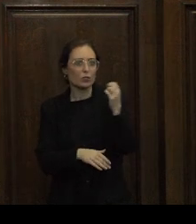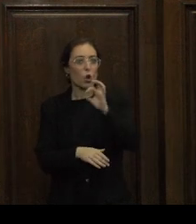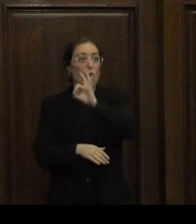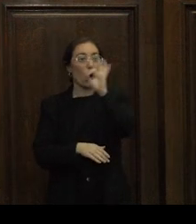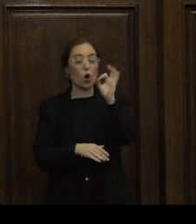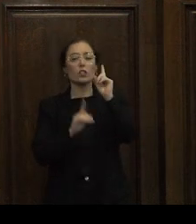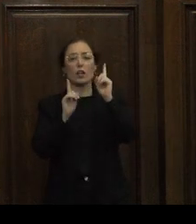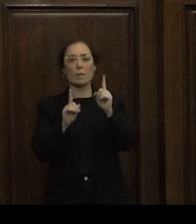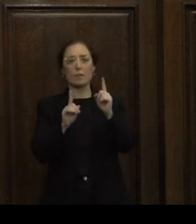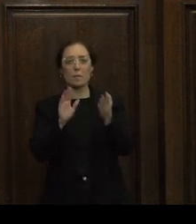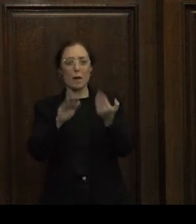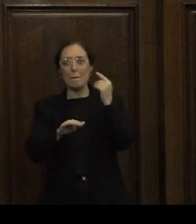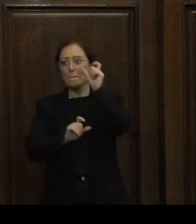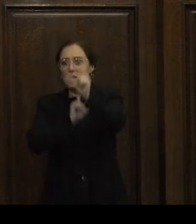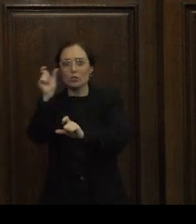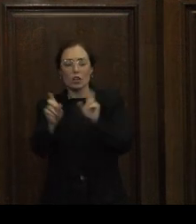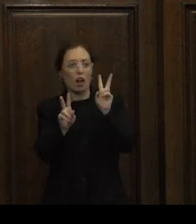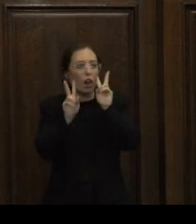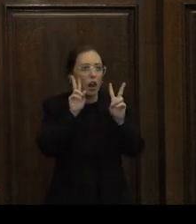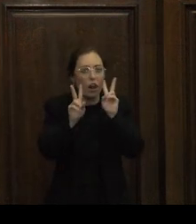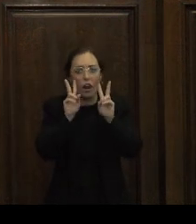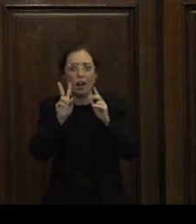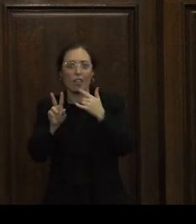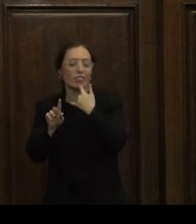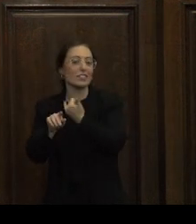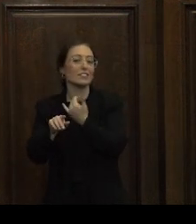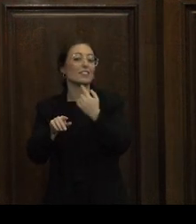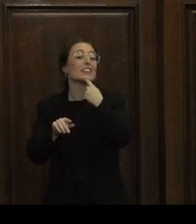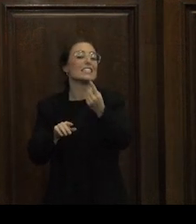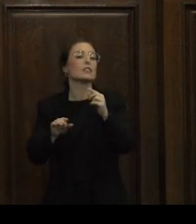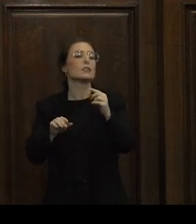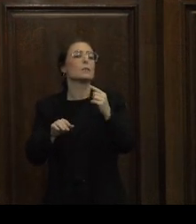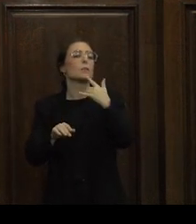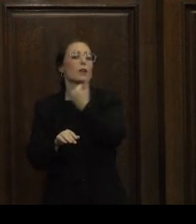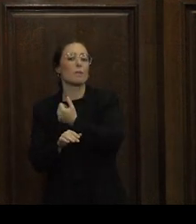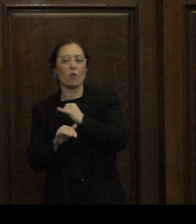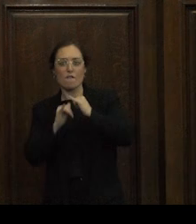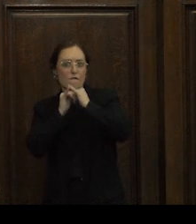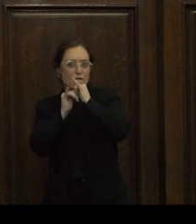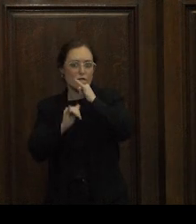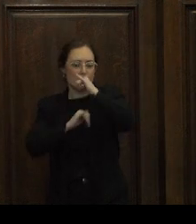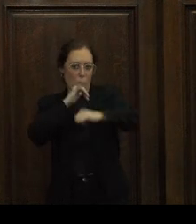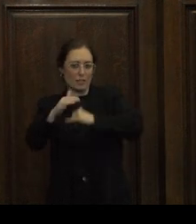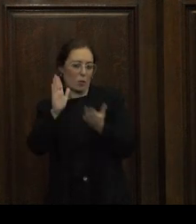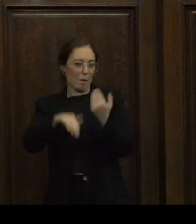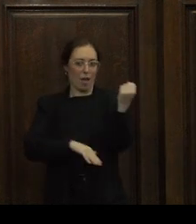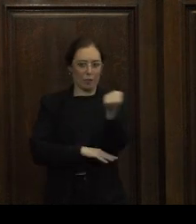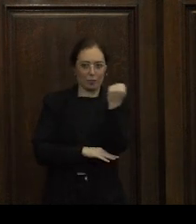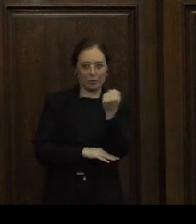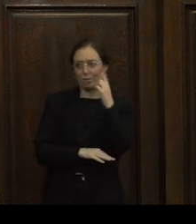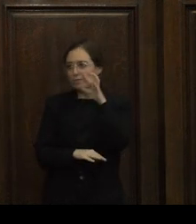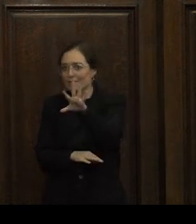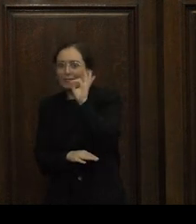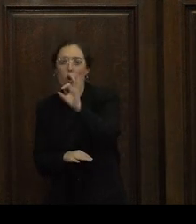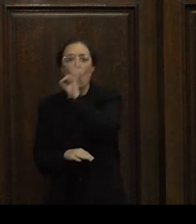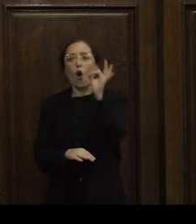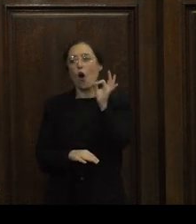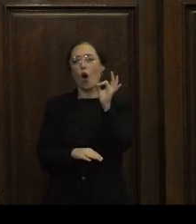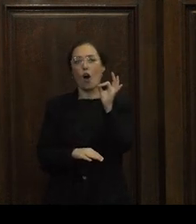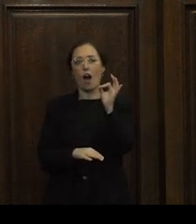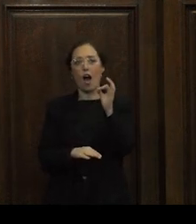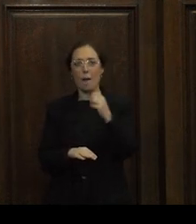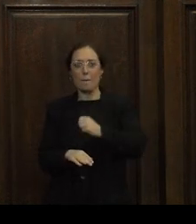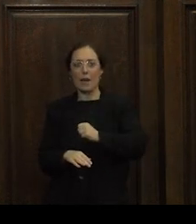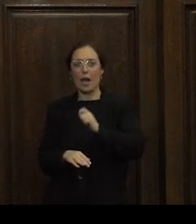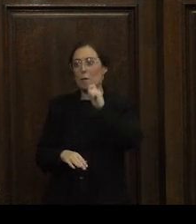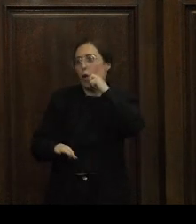el mismo algoritmo, ¿no?, que va dirigiendo las noticias semejantes a las que uno tiende a elegir, los likes, los